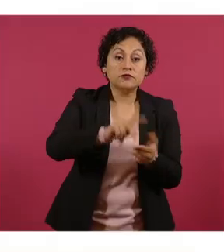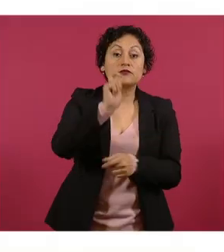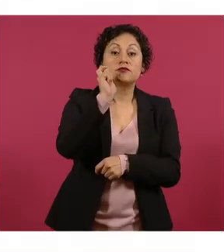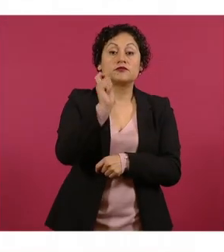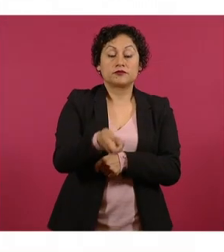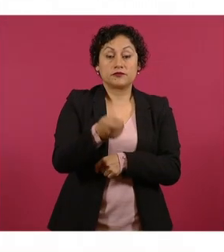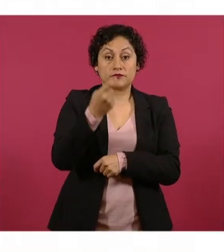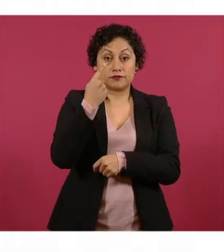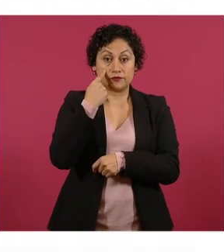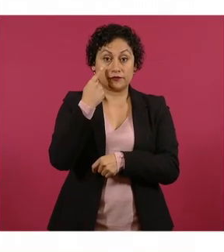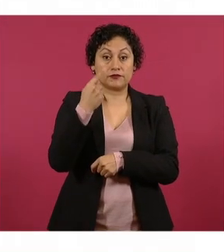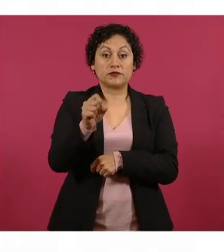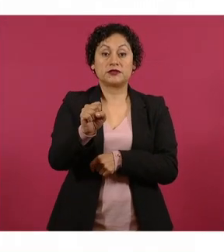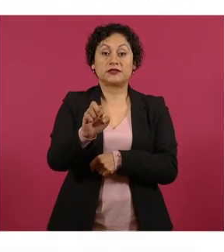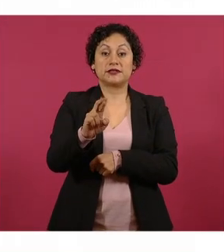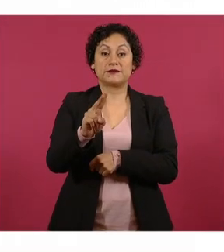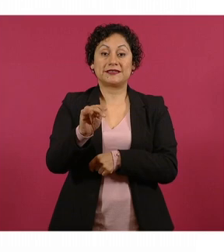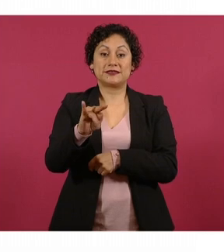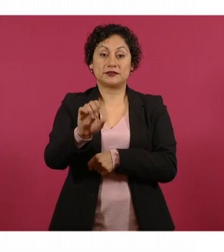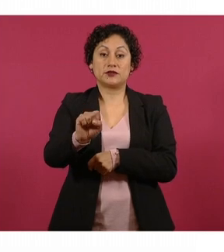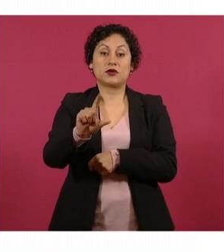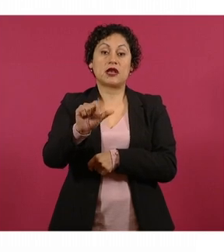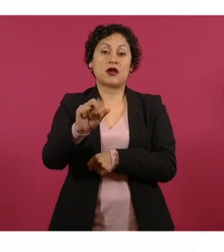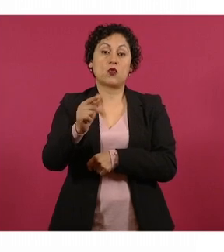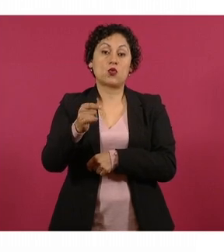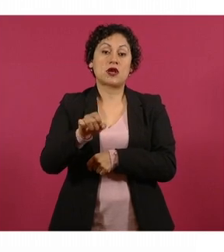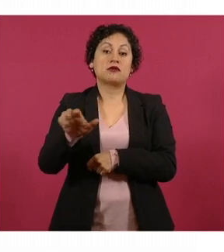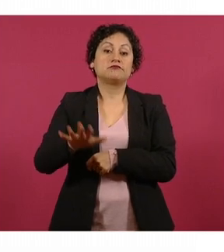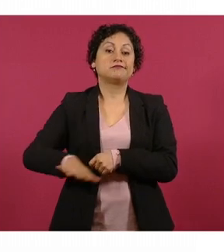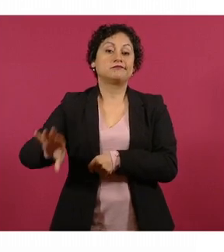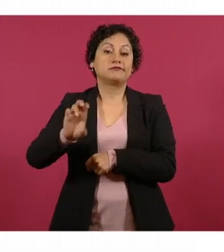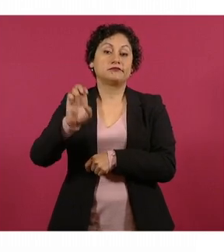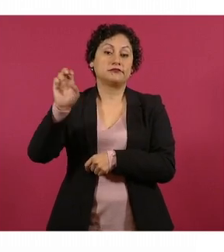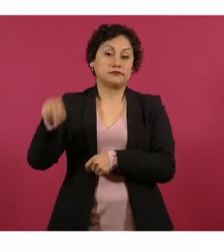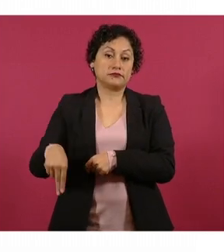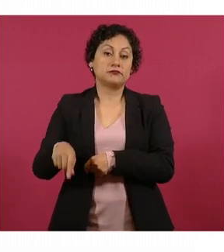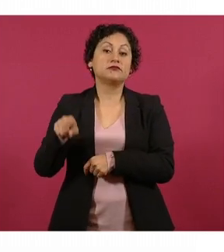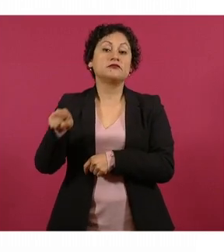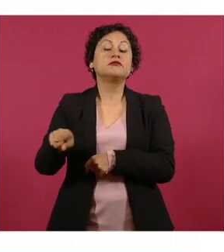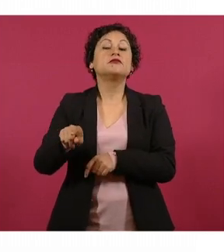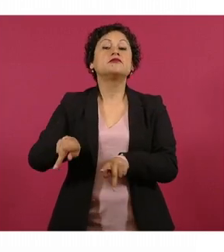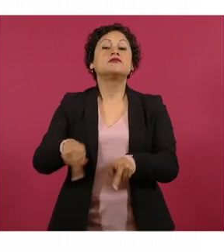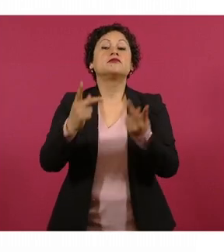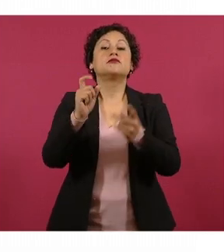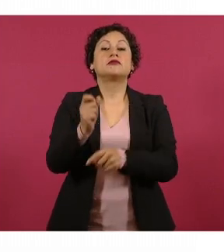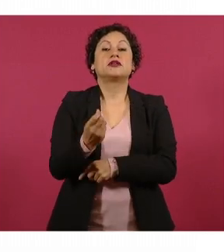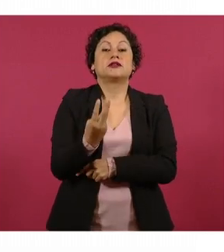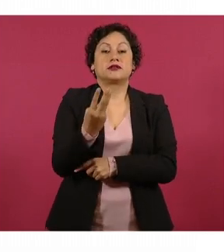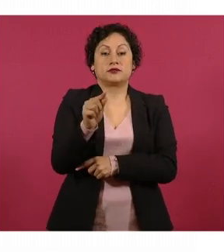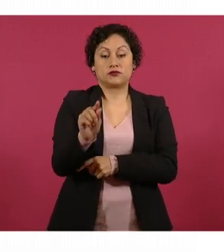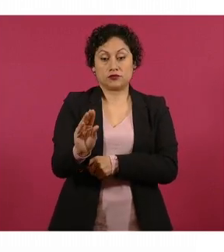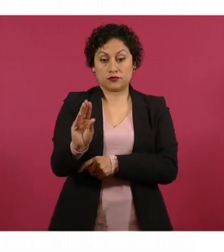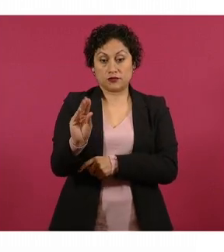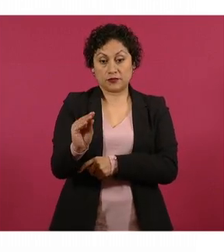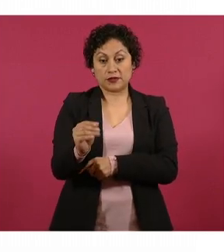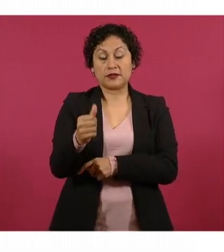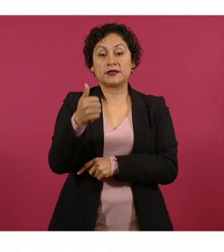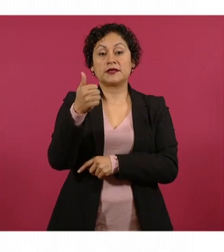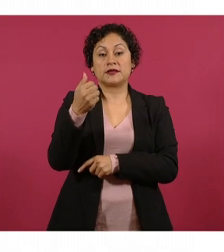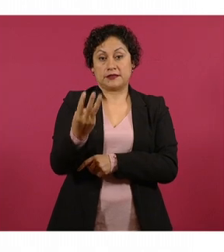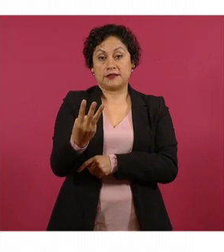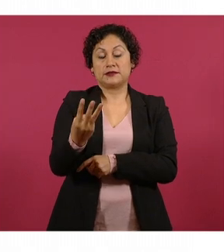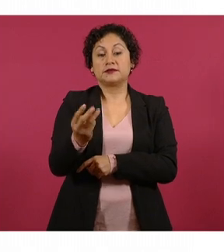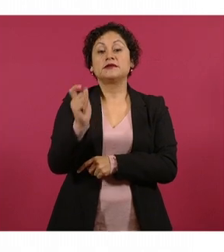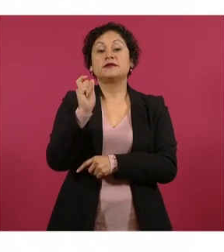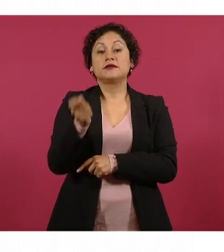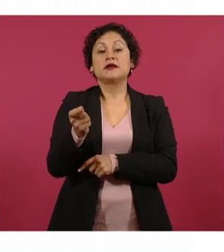Gas Servicio Laguna, quien allá en Cancún dio el litro promedio en 23 pesos con 93 centavos, con una ganancia de